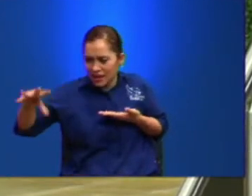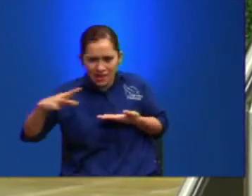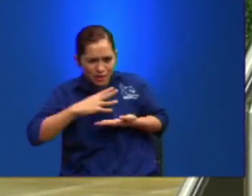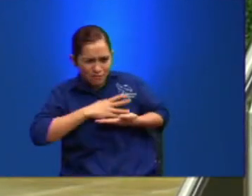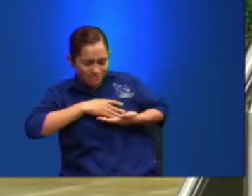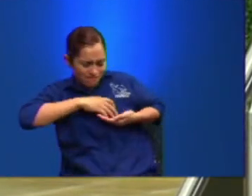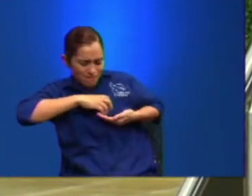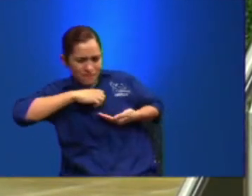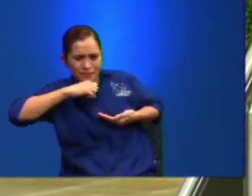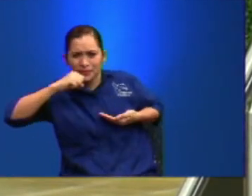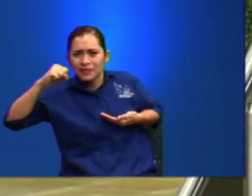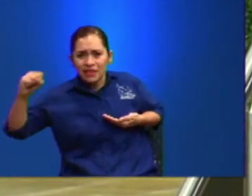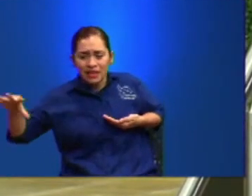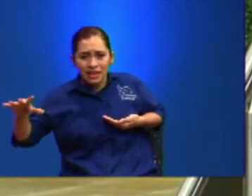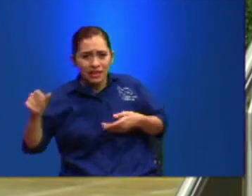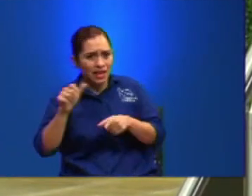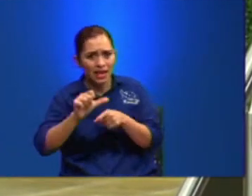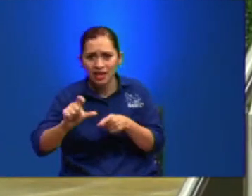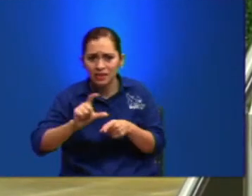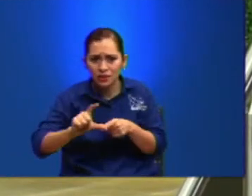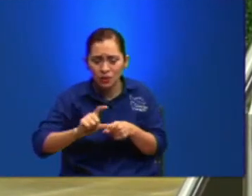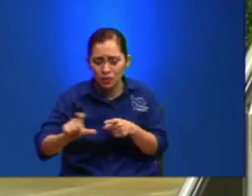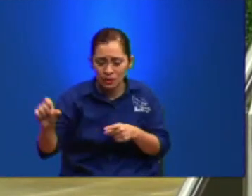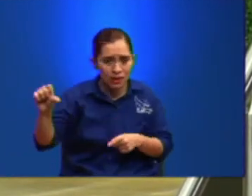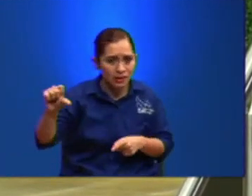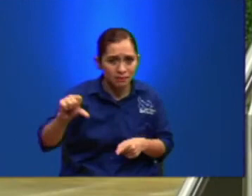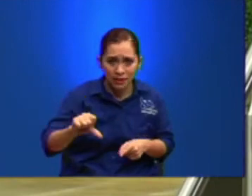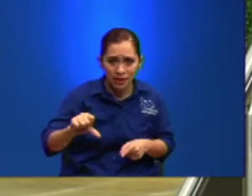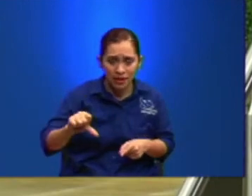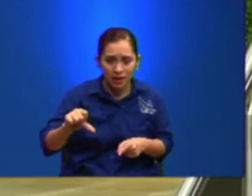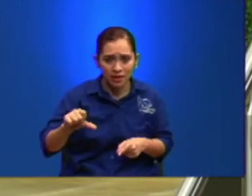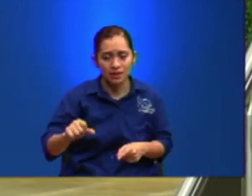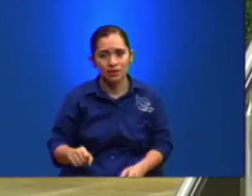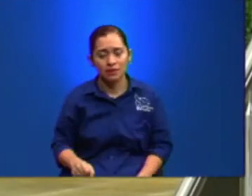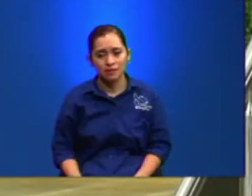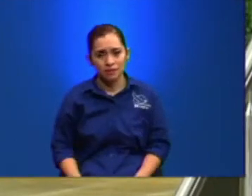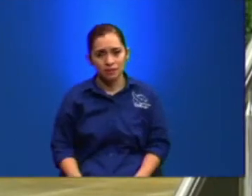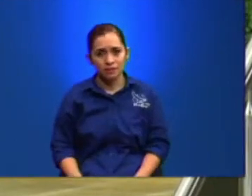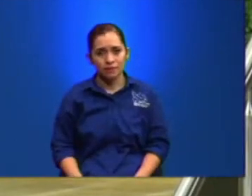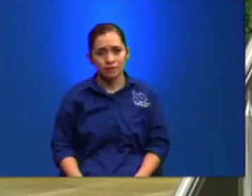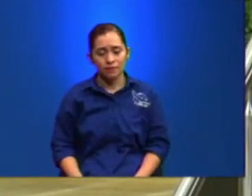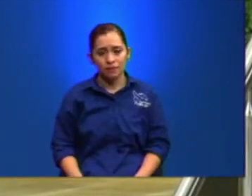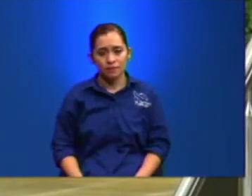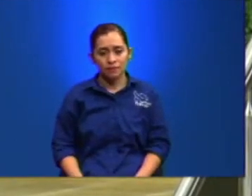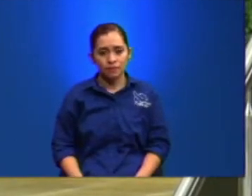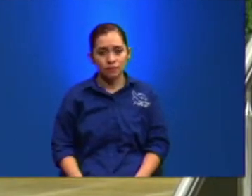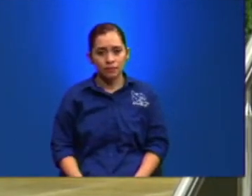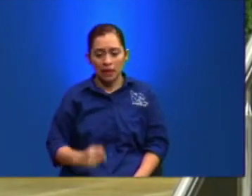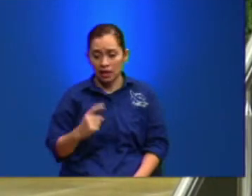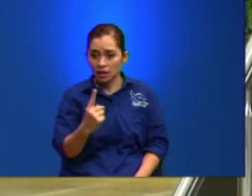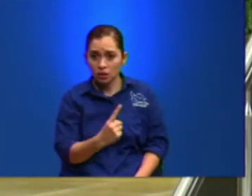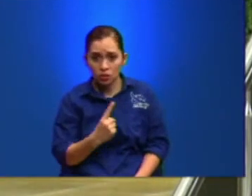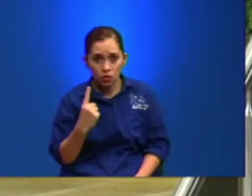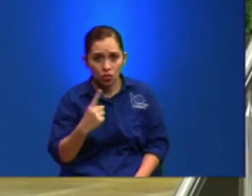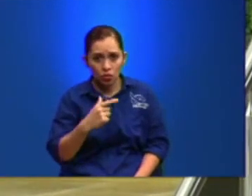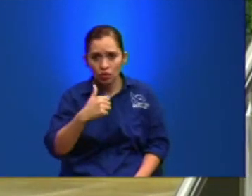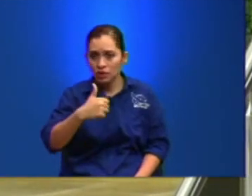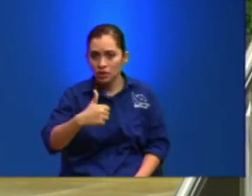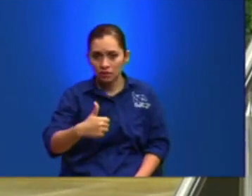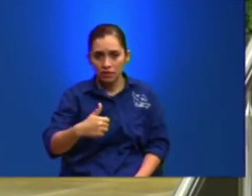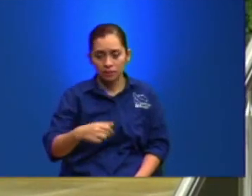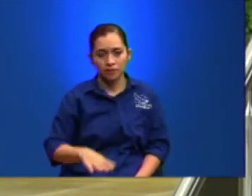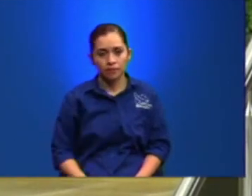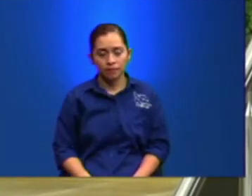para romper esa situación sí ese es uno de los ejemplos que diría si viste tú tu